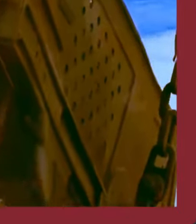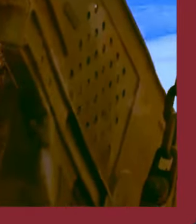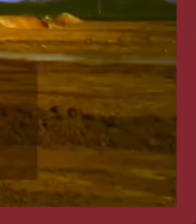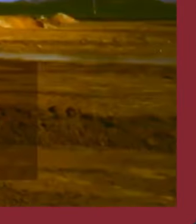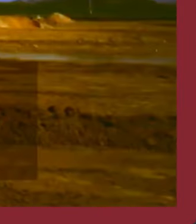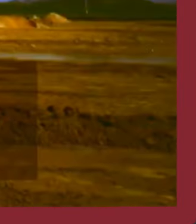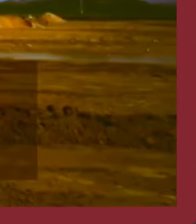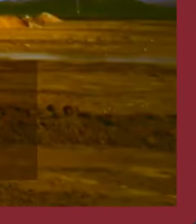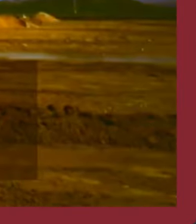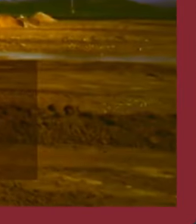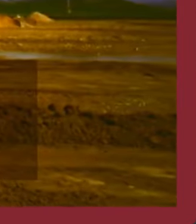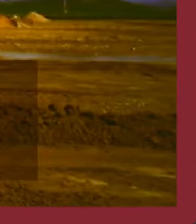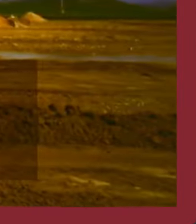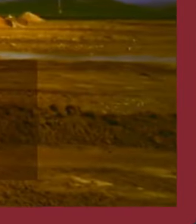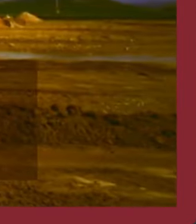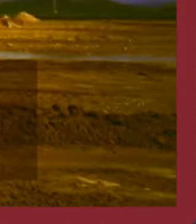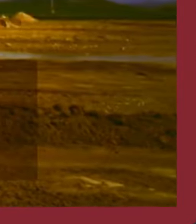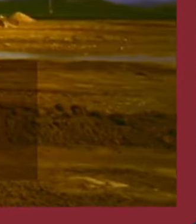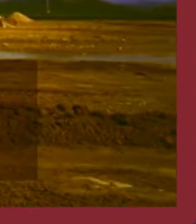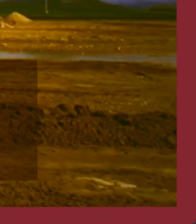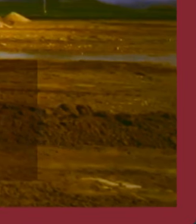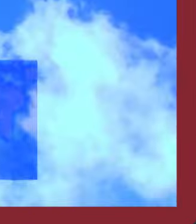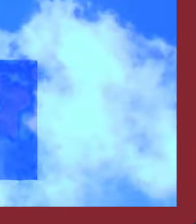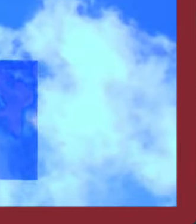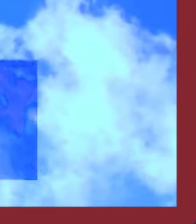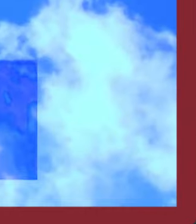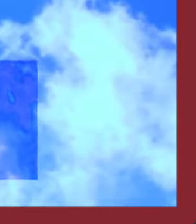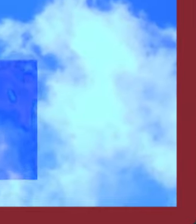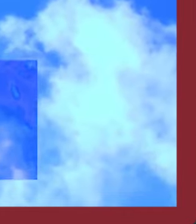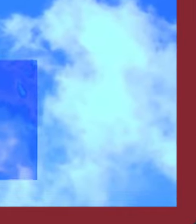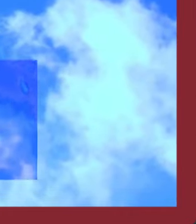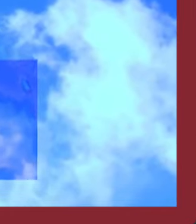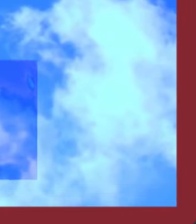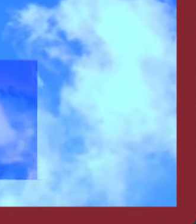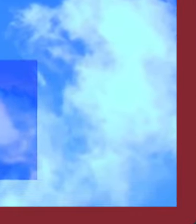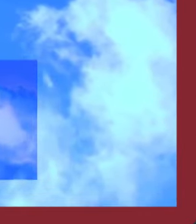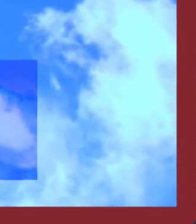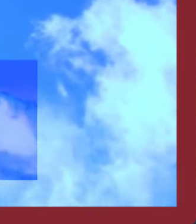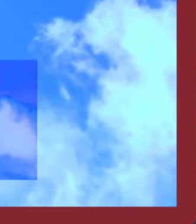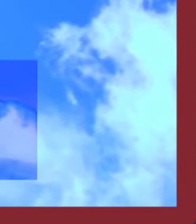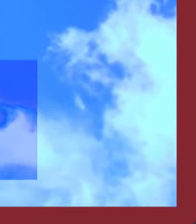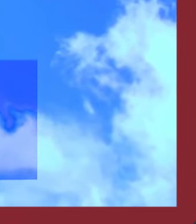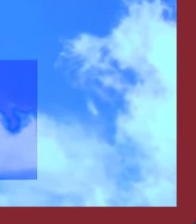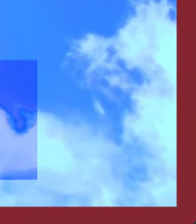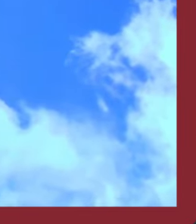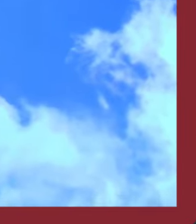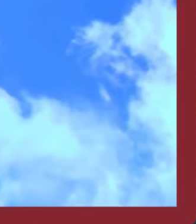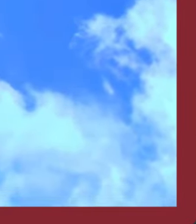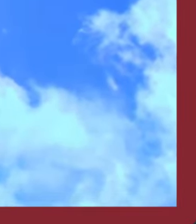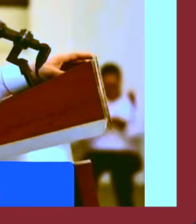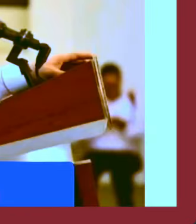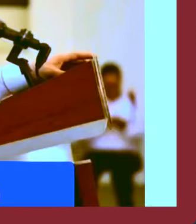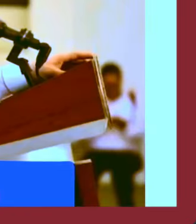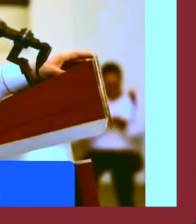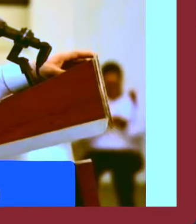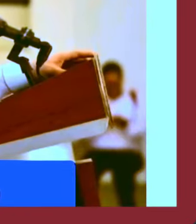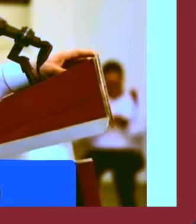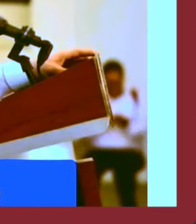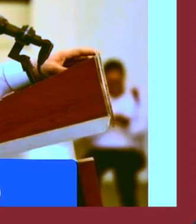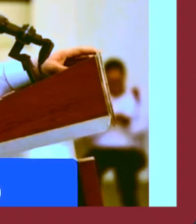primer permiso para la explotación de roca caliza por debajo del manto freático en un predio de 1.200 hectáreas llamado La